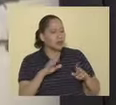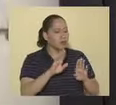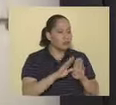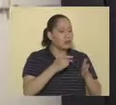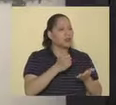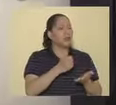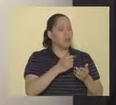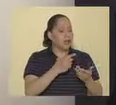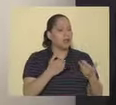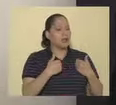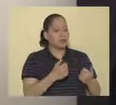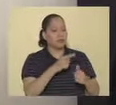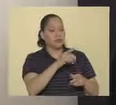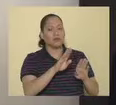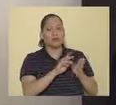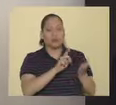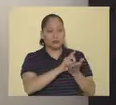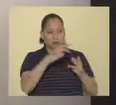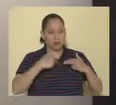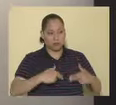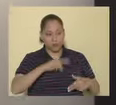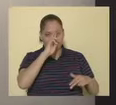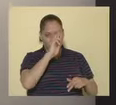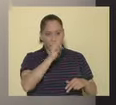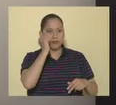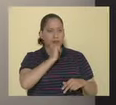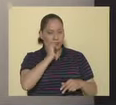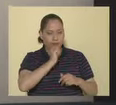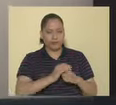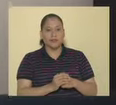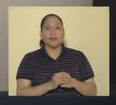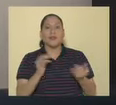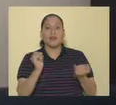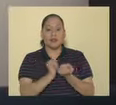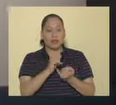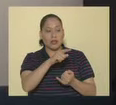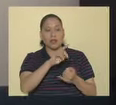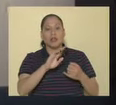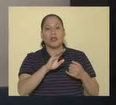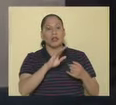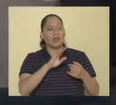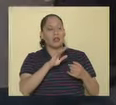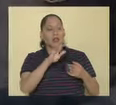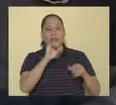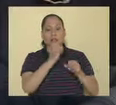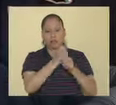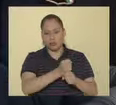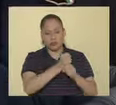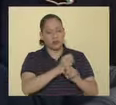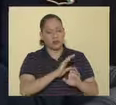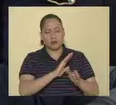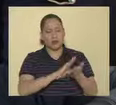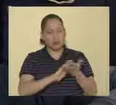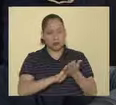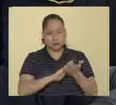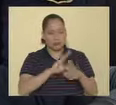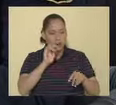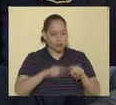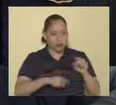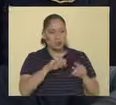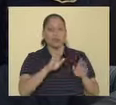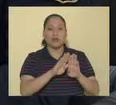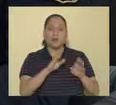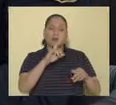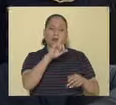muy importante en el tema de los derechos humanos, que es que se le evite ese sufrimiento a la víctima, que ya no se le siga causando ese